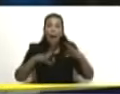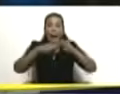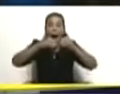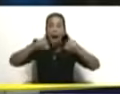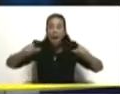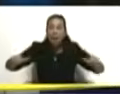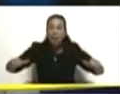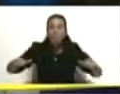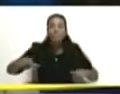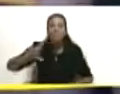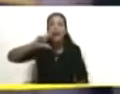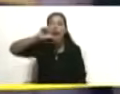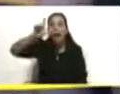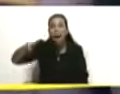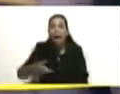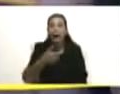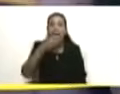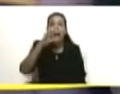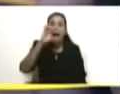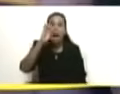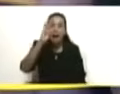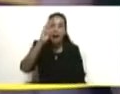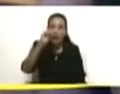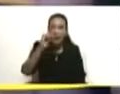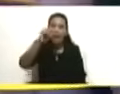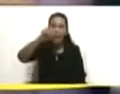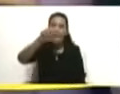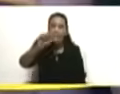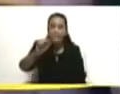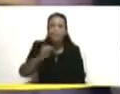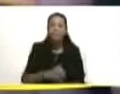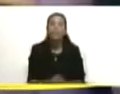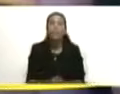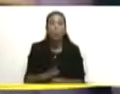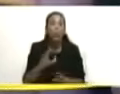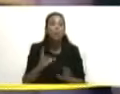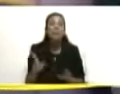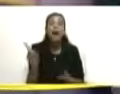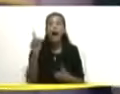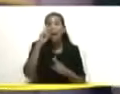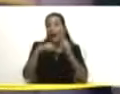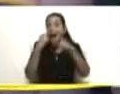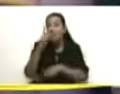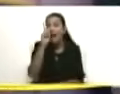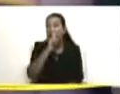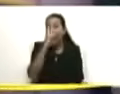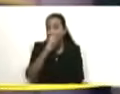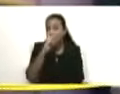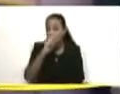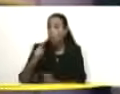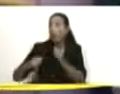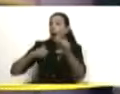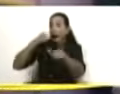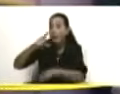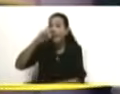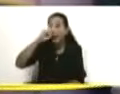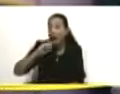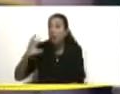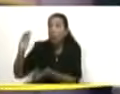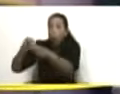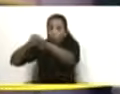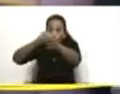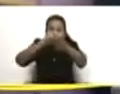Gamer, presidente. El Arena Gamer va a ser un gran evento anual que convocará a todos los